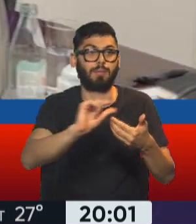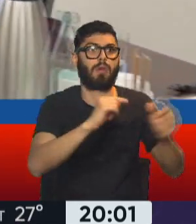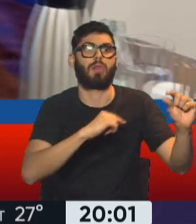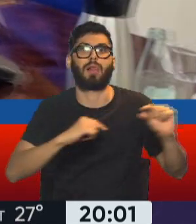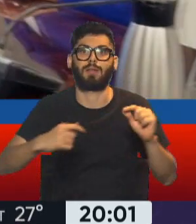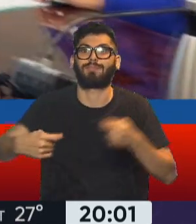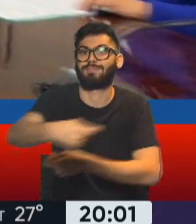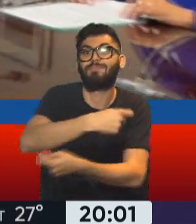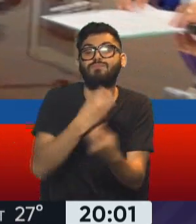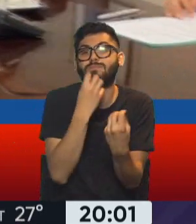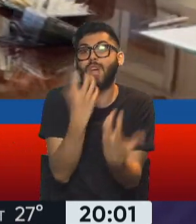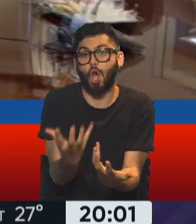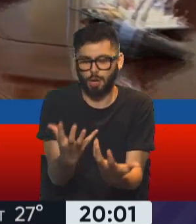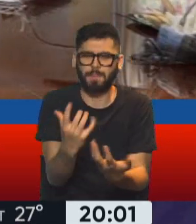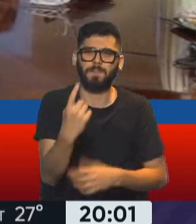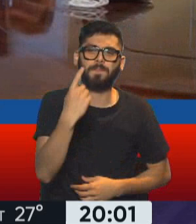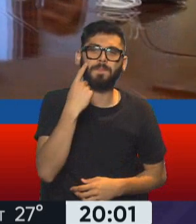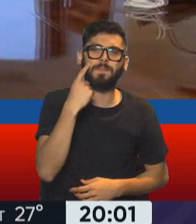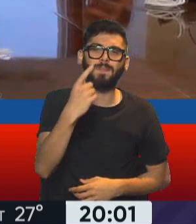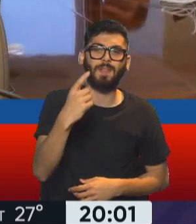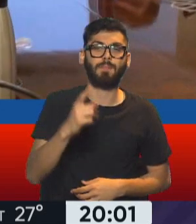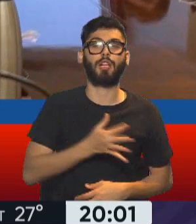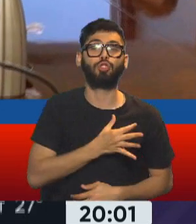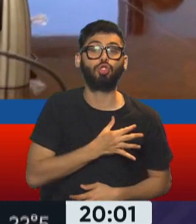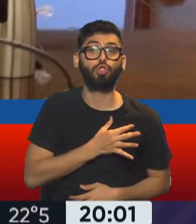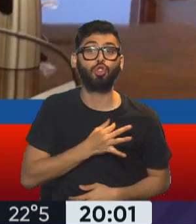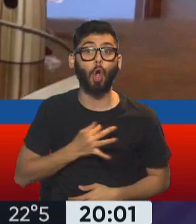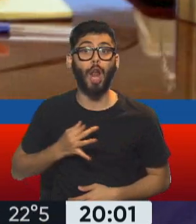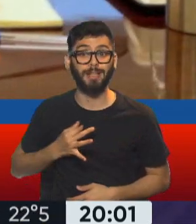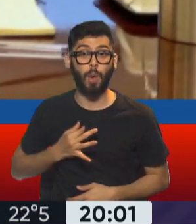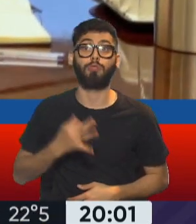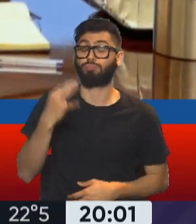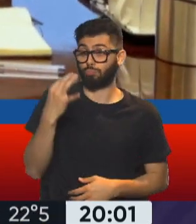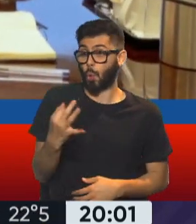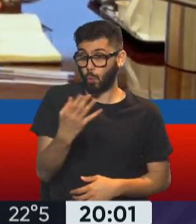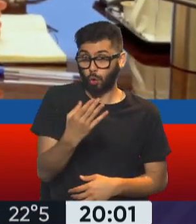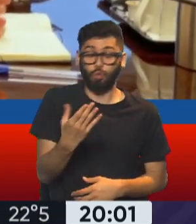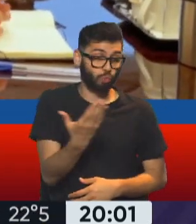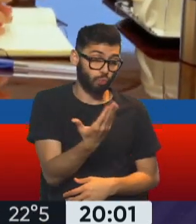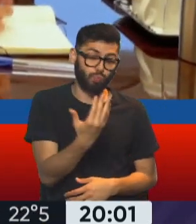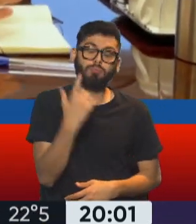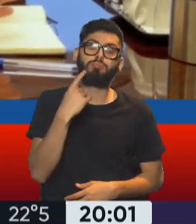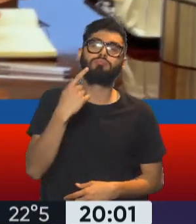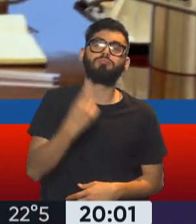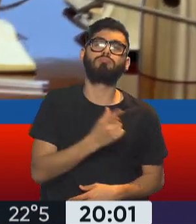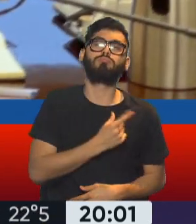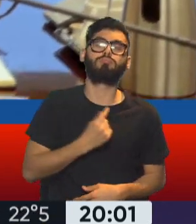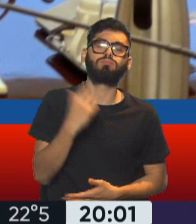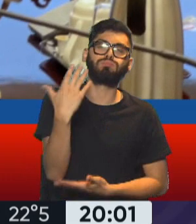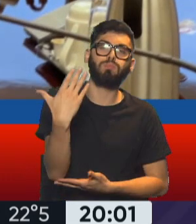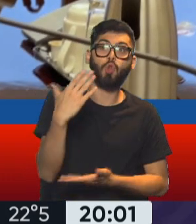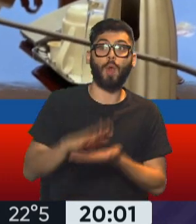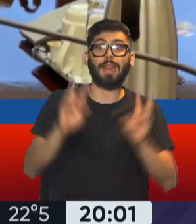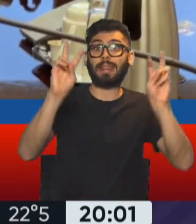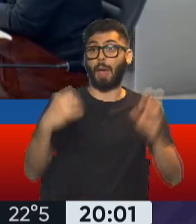mayores beneficios. Si querés la podemos escuchar a Cristalina Georgieva justamente pronunciándose respecto a uno de los principales temas